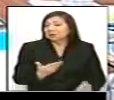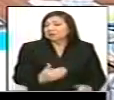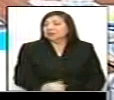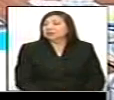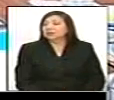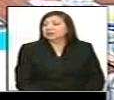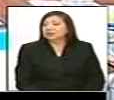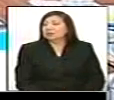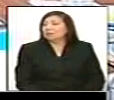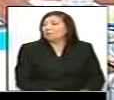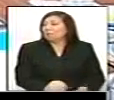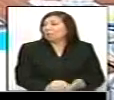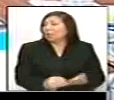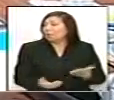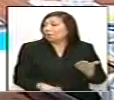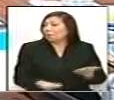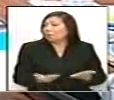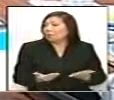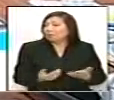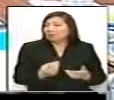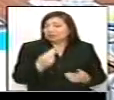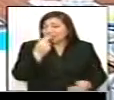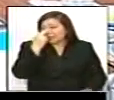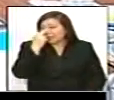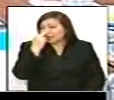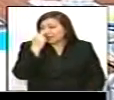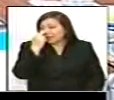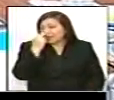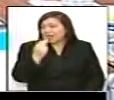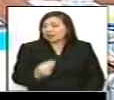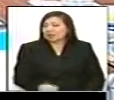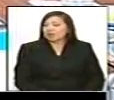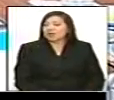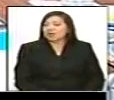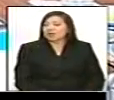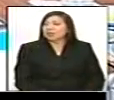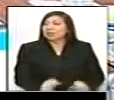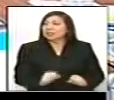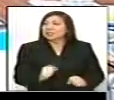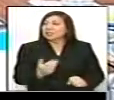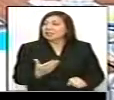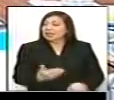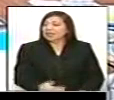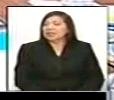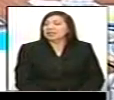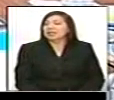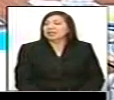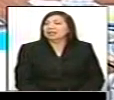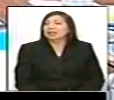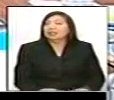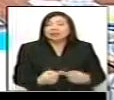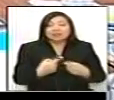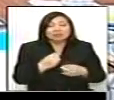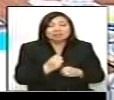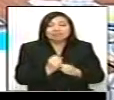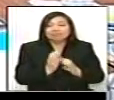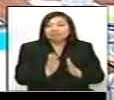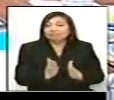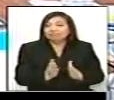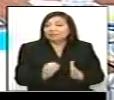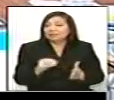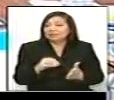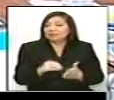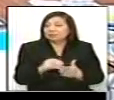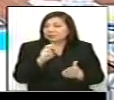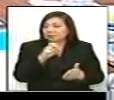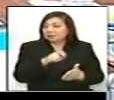como me parecería extraño, ¿no? Que existiera un informal en una